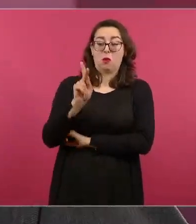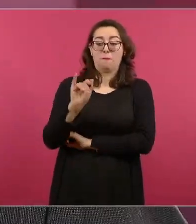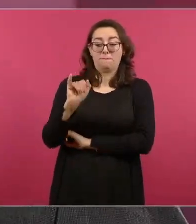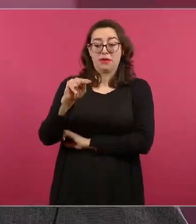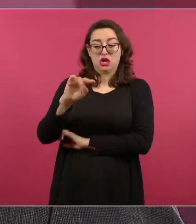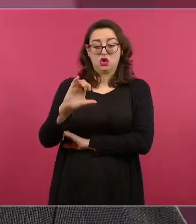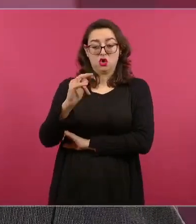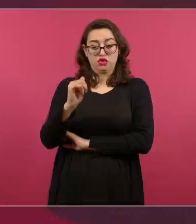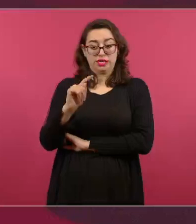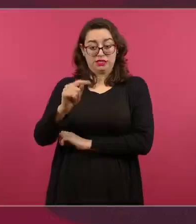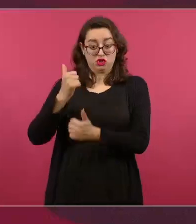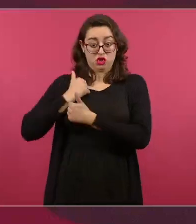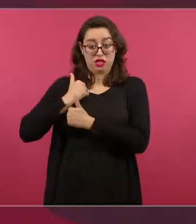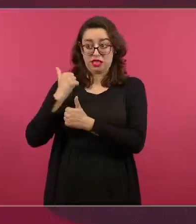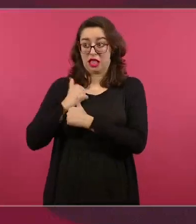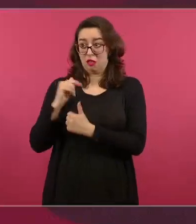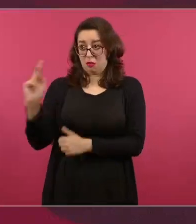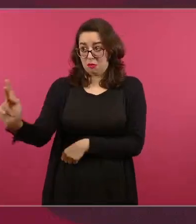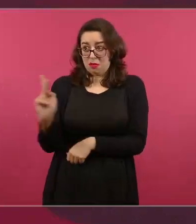no,